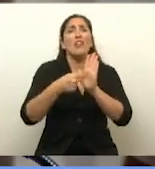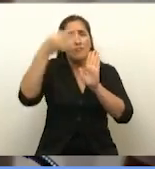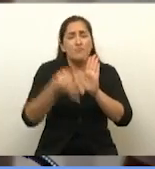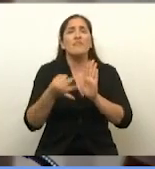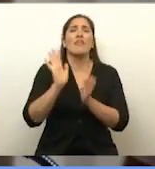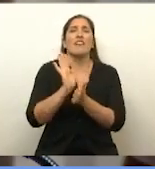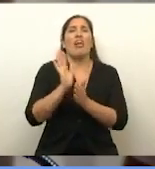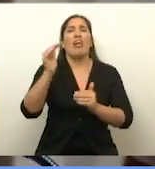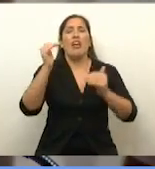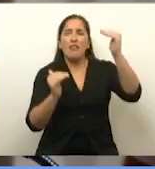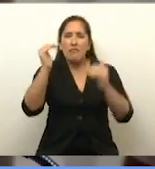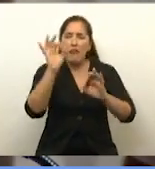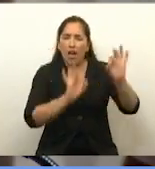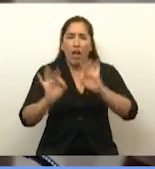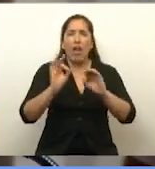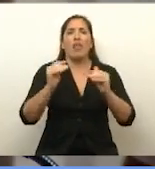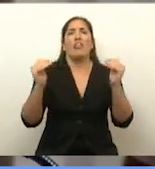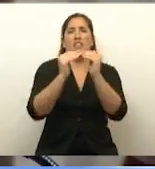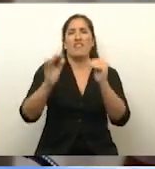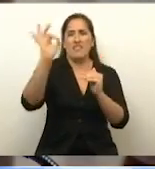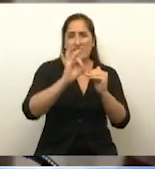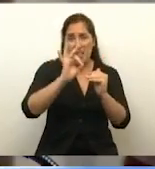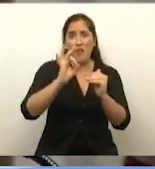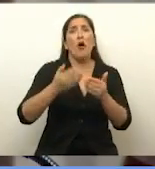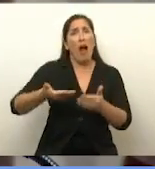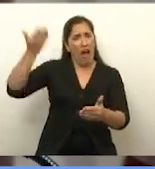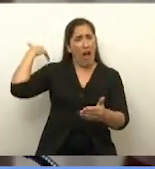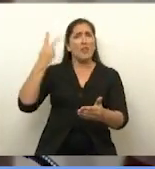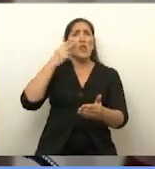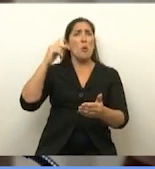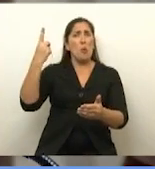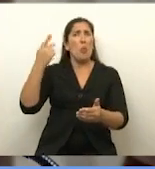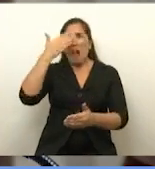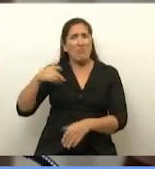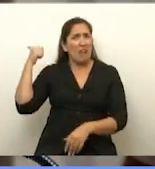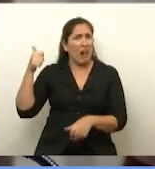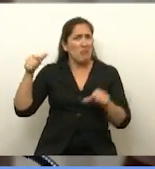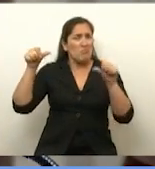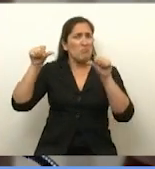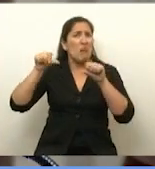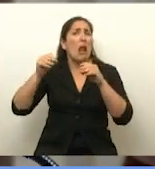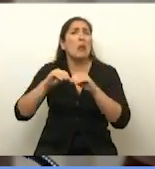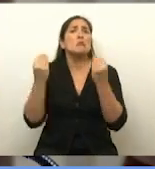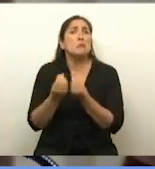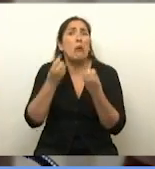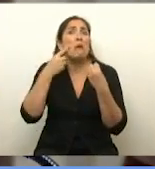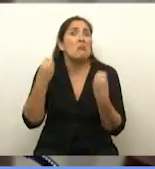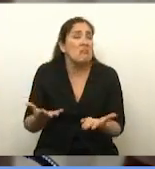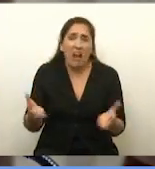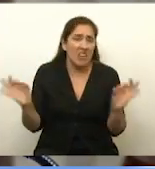además de la ley de déficit cero que se trató acá en el 2001 y que no tuvo ningún resultado en realidad debe haber habido